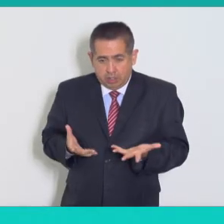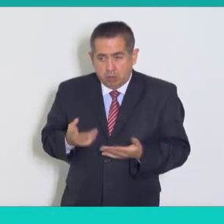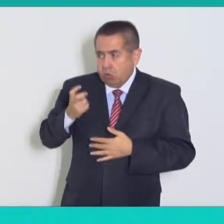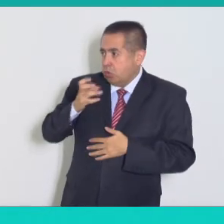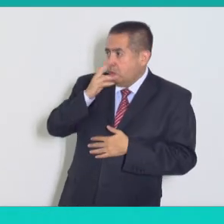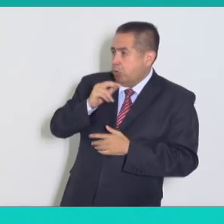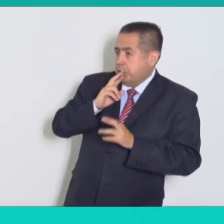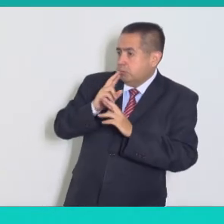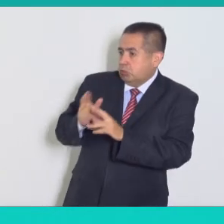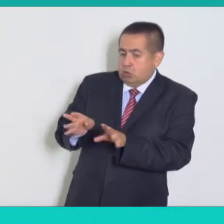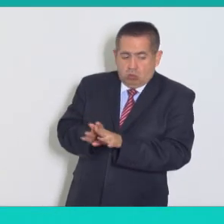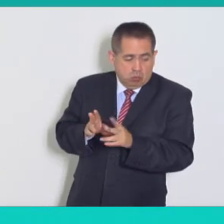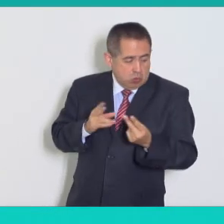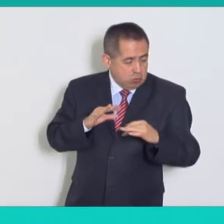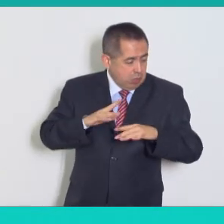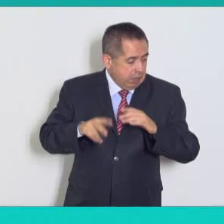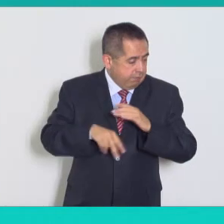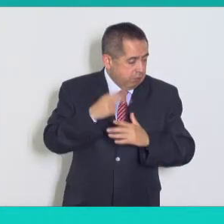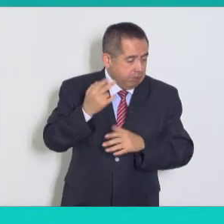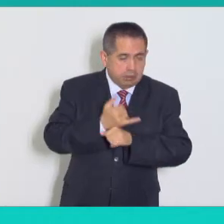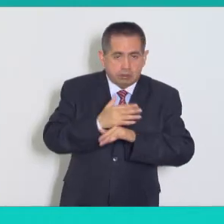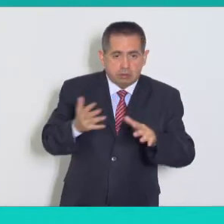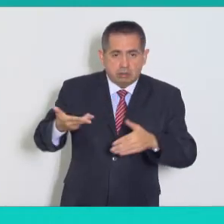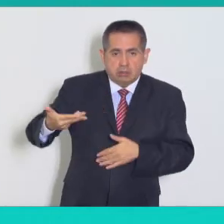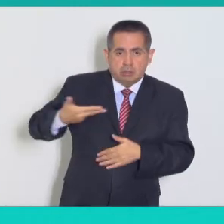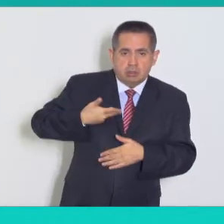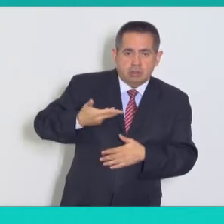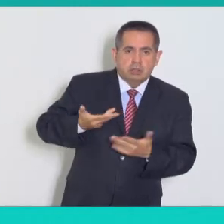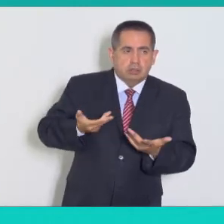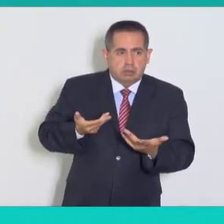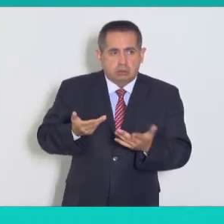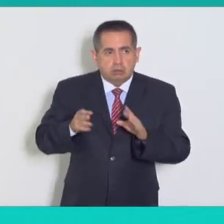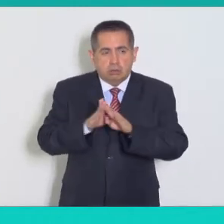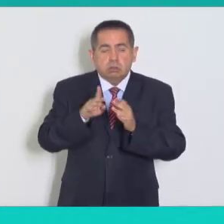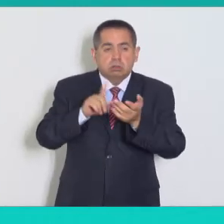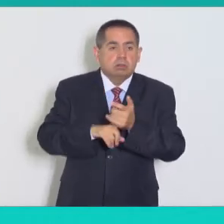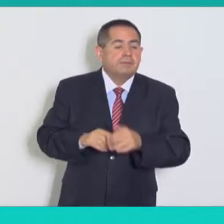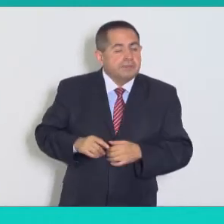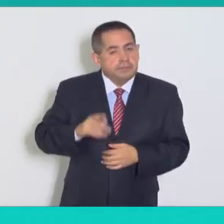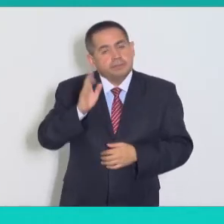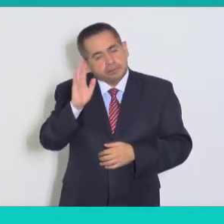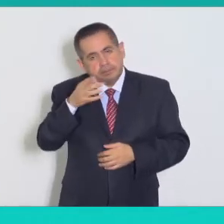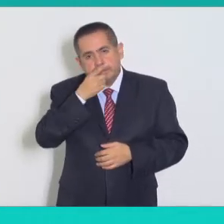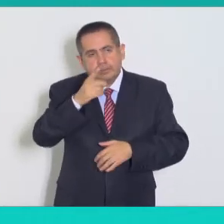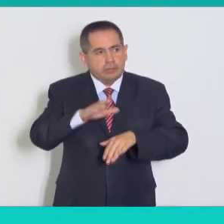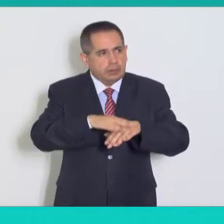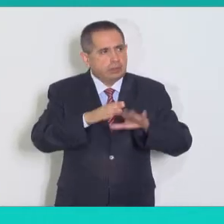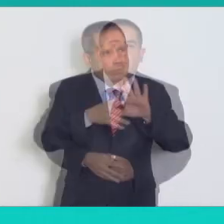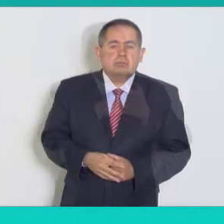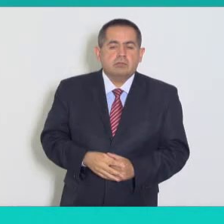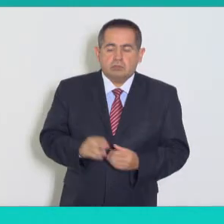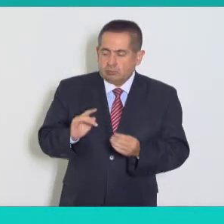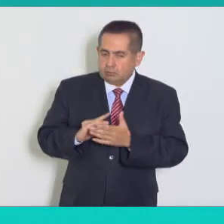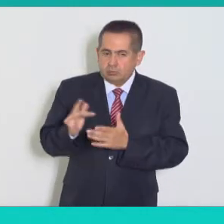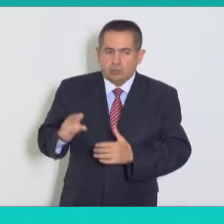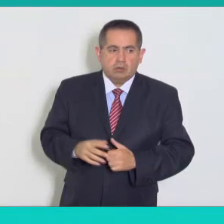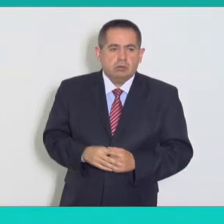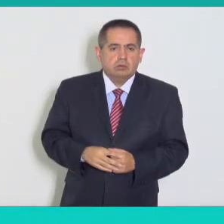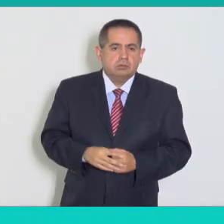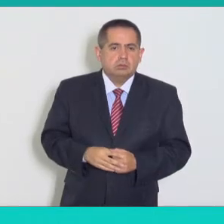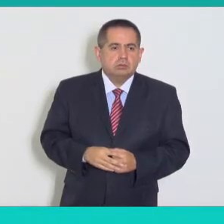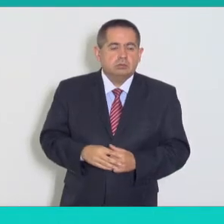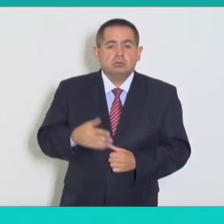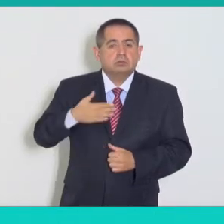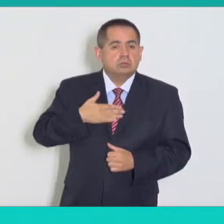en el análisis del caso la ponencia del comisionado acuña llamas destacó que el sujeto obligado si cuenta con la información desagregada por lo menos con el nivel de detalle